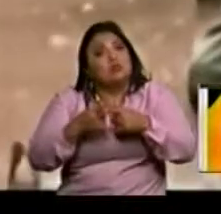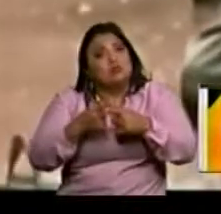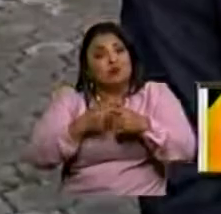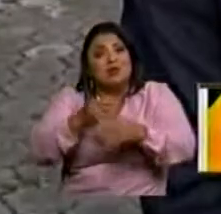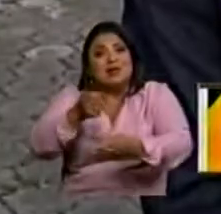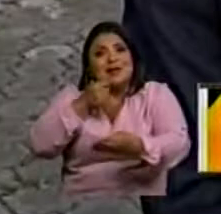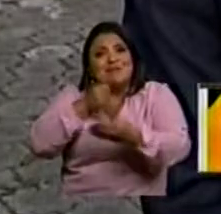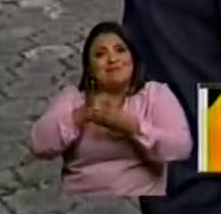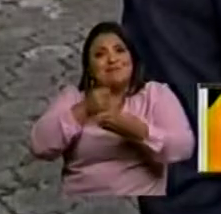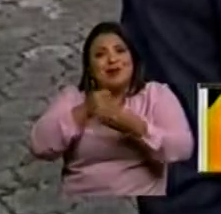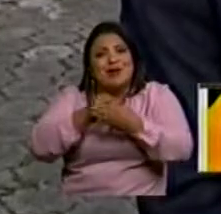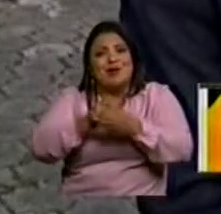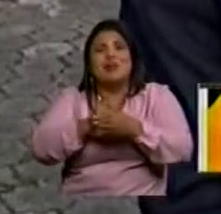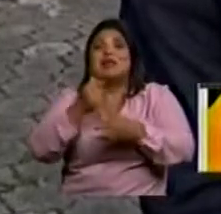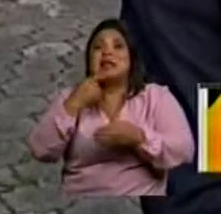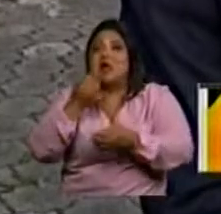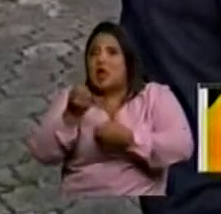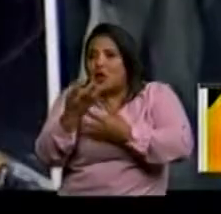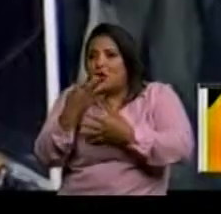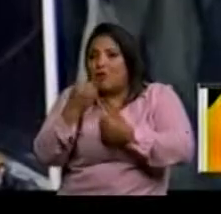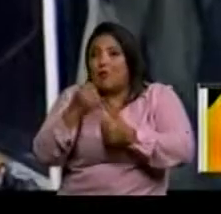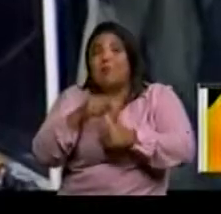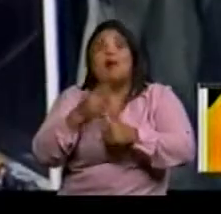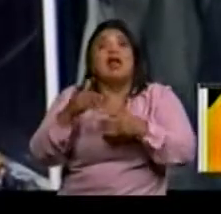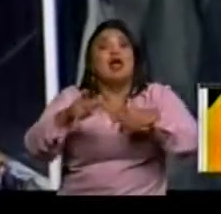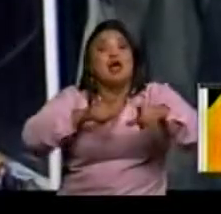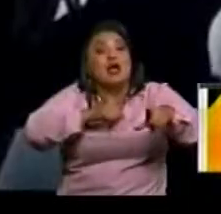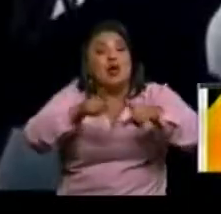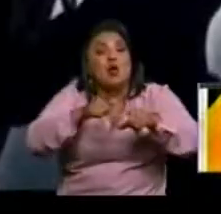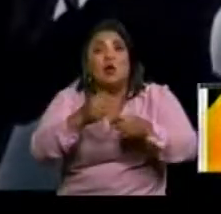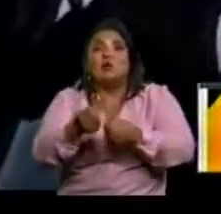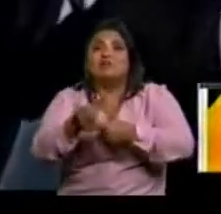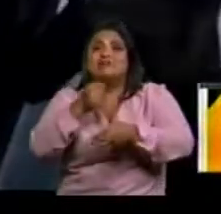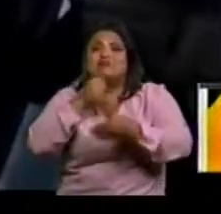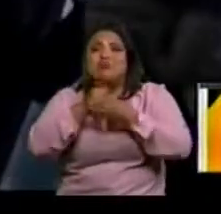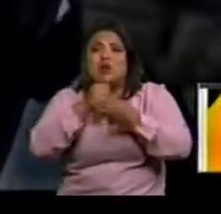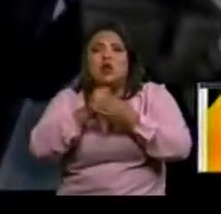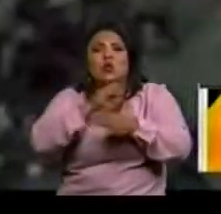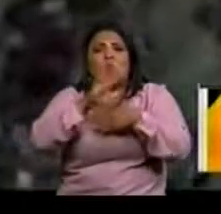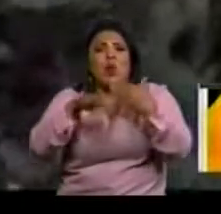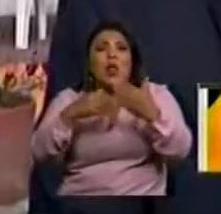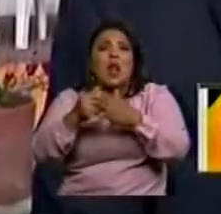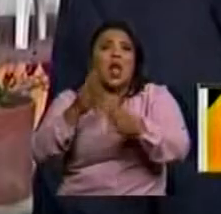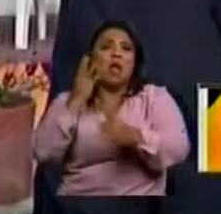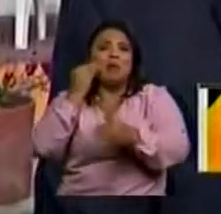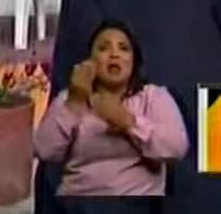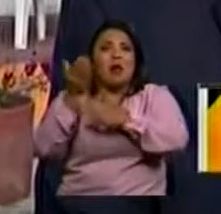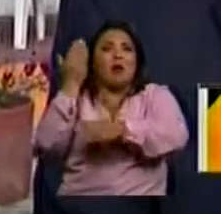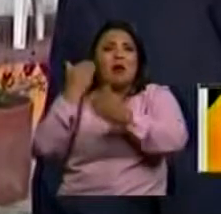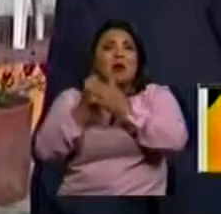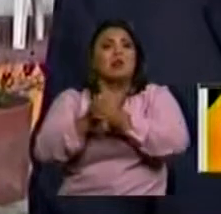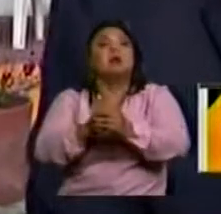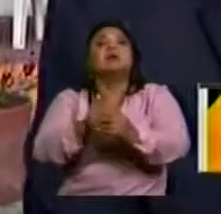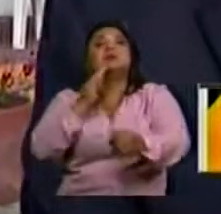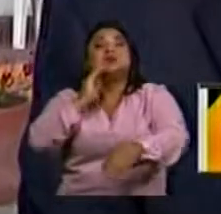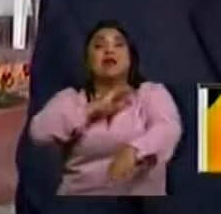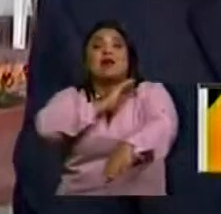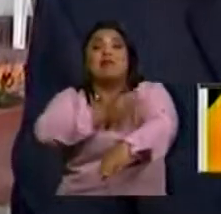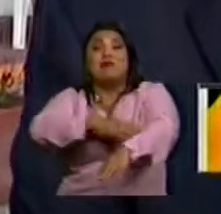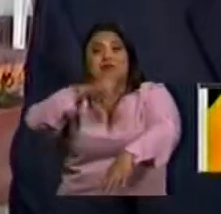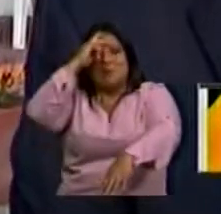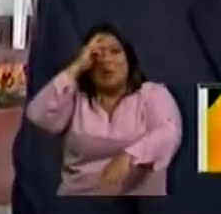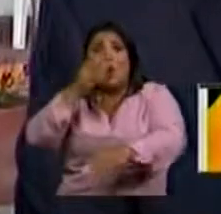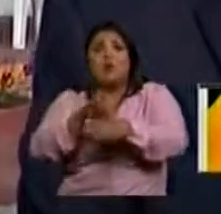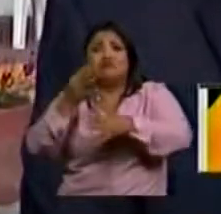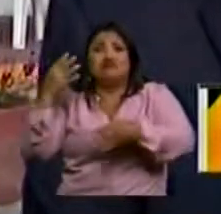periodista Edgar Vázquez estuvo en la zona de fuego relatando aquellas experiencias. Fuerzas peruanas invadieron territorio